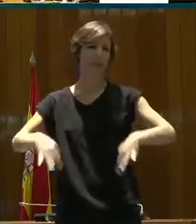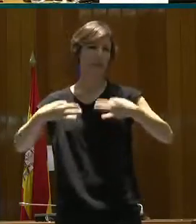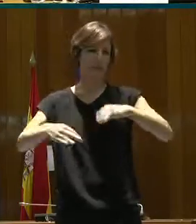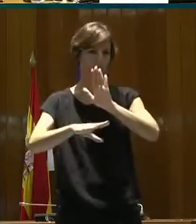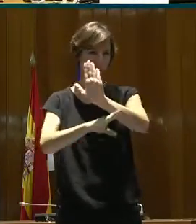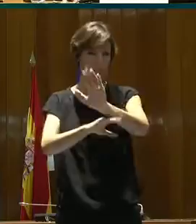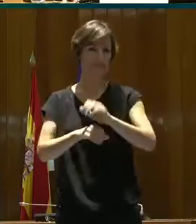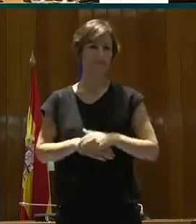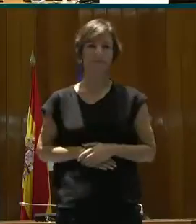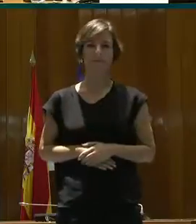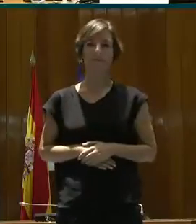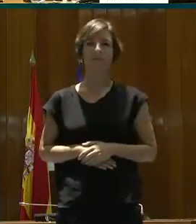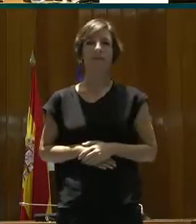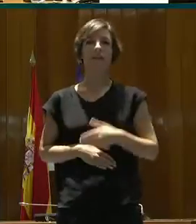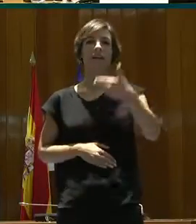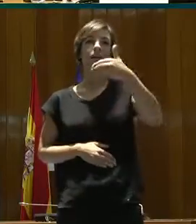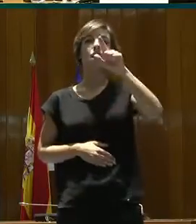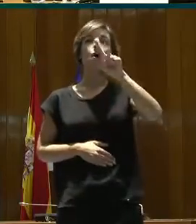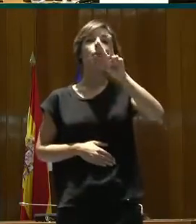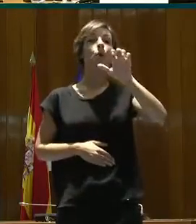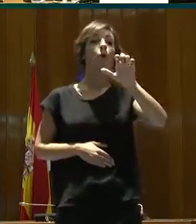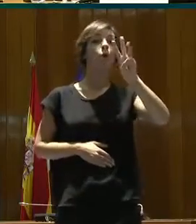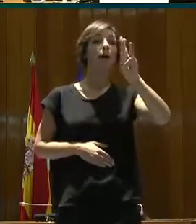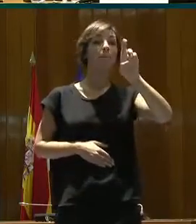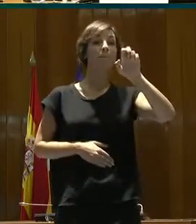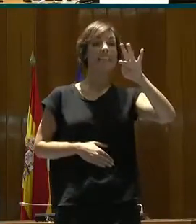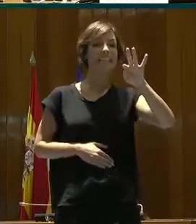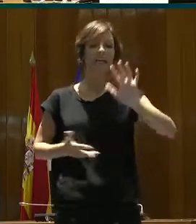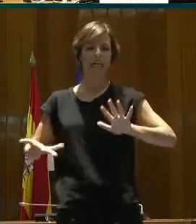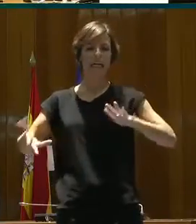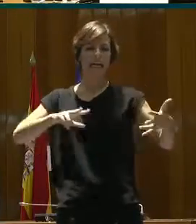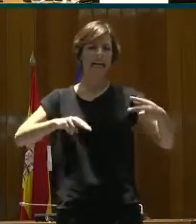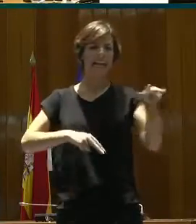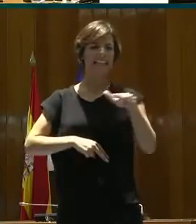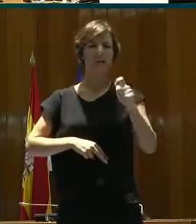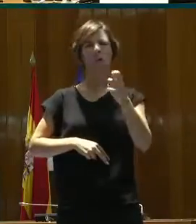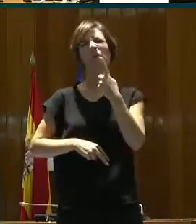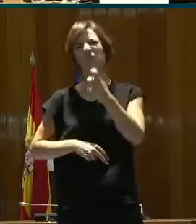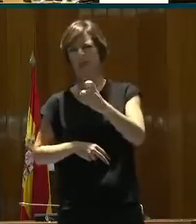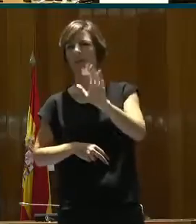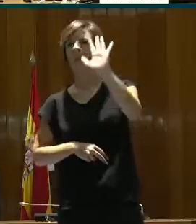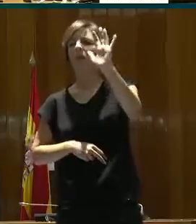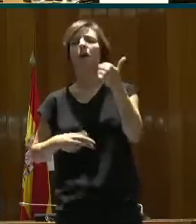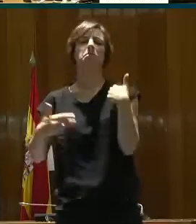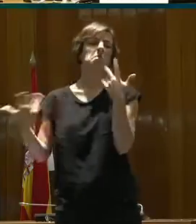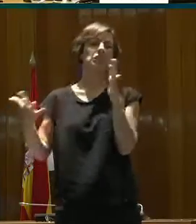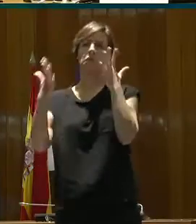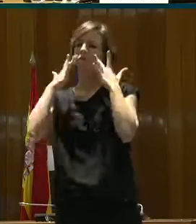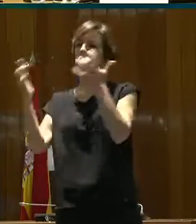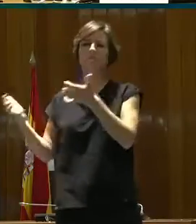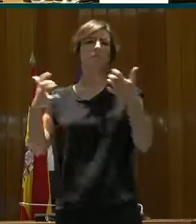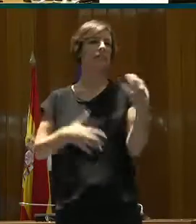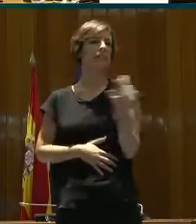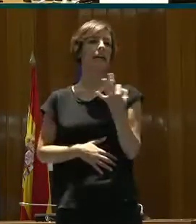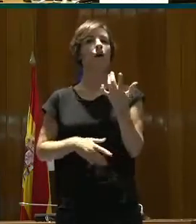propuesta. Blueprint es una palabra un poco difícil de traducir al castellano, pero si tuviéramos que parafrasearlo, lo que hemos hecho